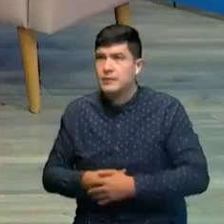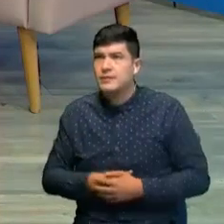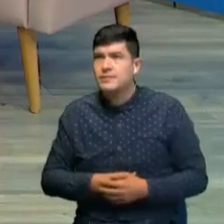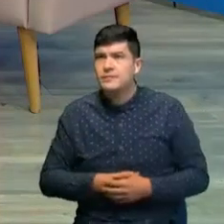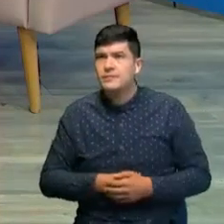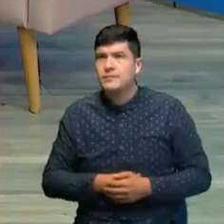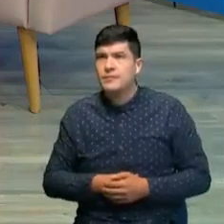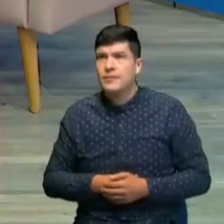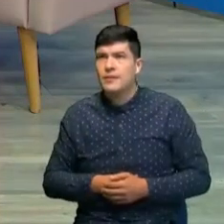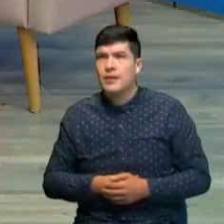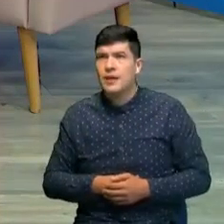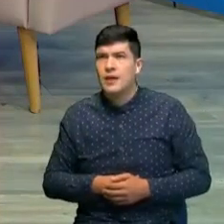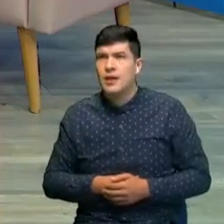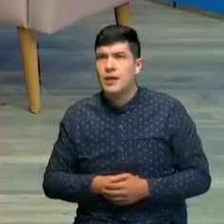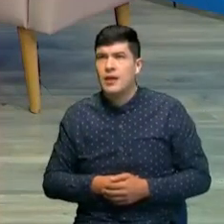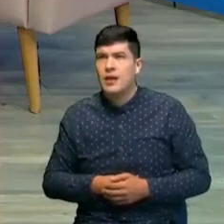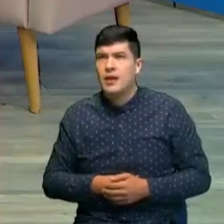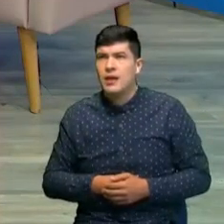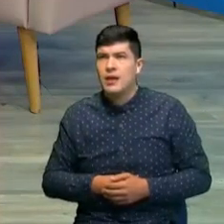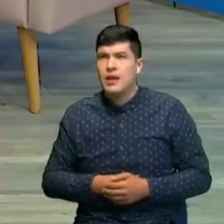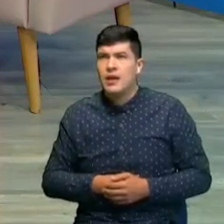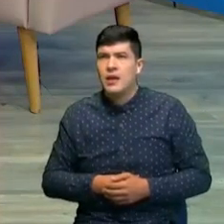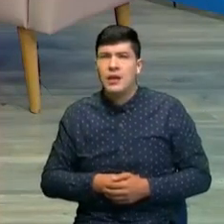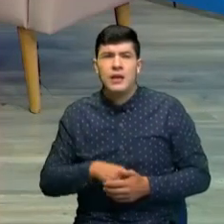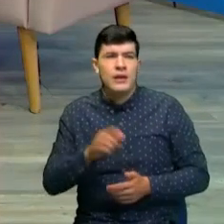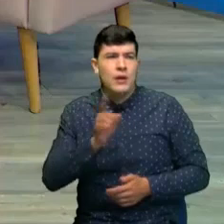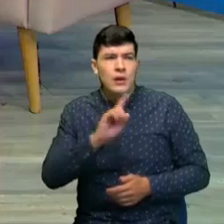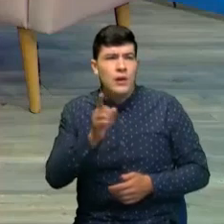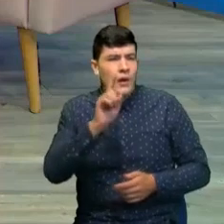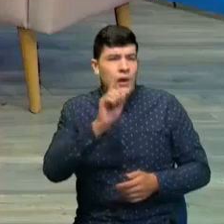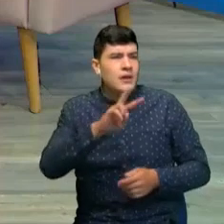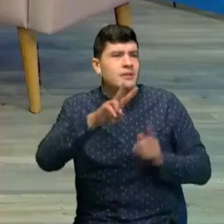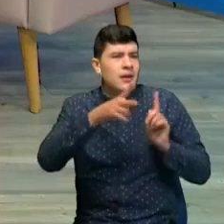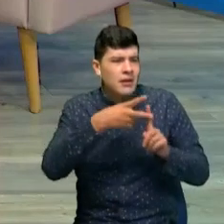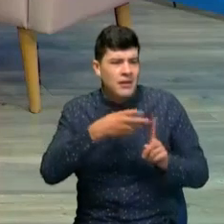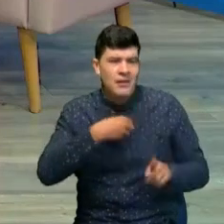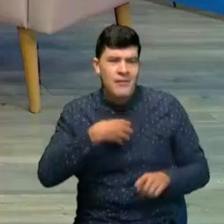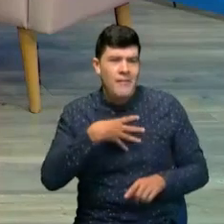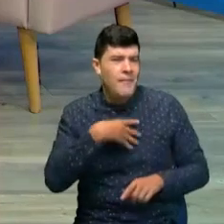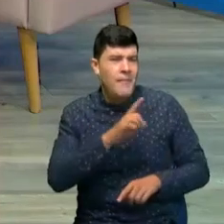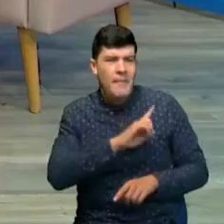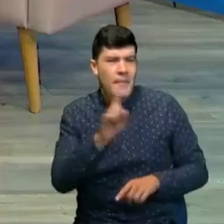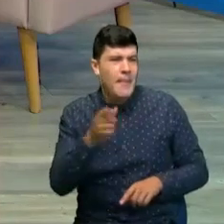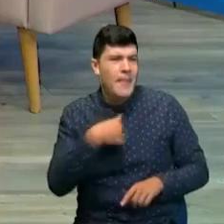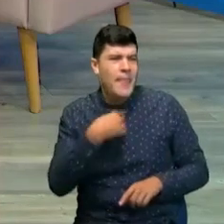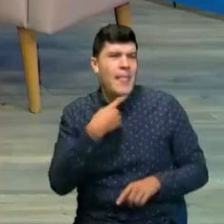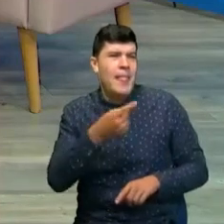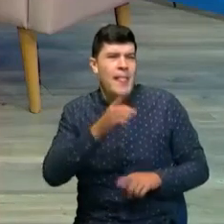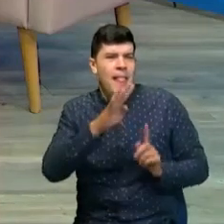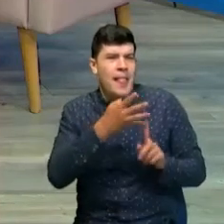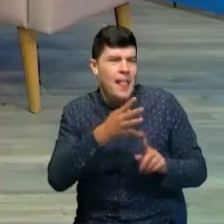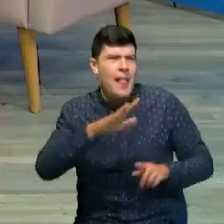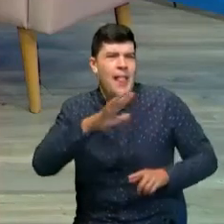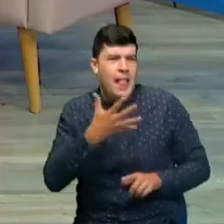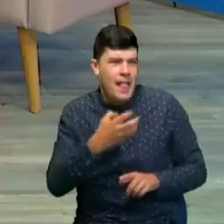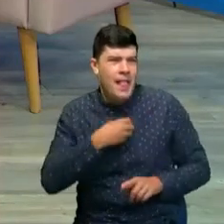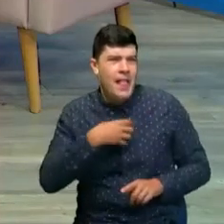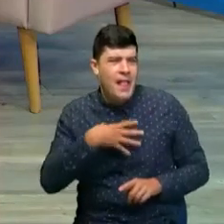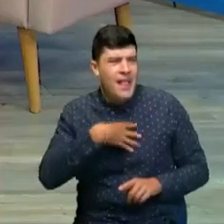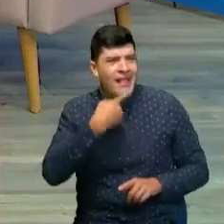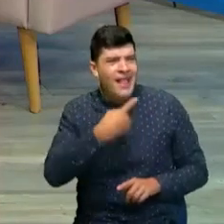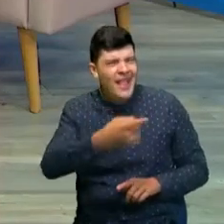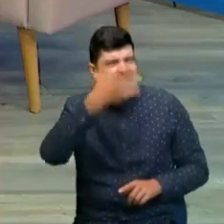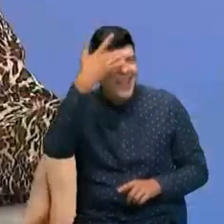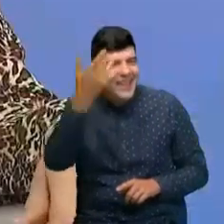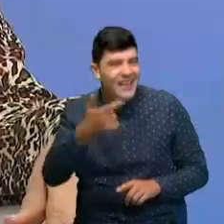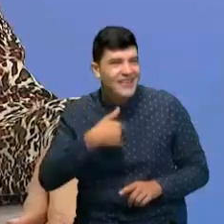Y mostrarle la proyección, claro, mostrarle con cuánto se va a pensionar. Sí. No es tanto una segunda oportunidad, yo le diría que de una derecho, cuarta, quinta oportunidad, ya le voy a decir el por